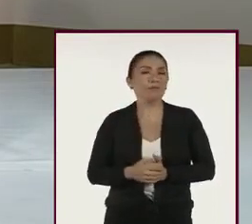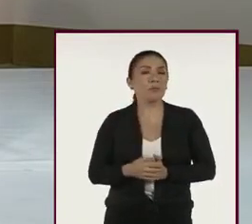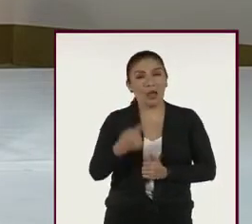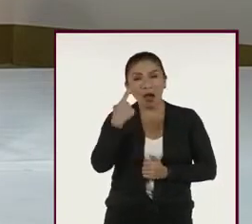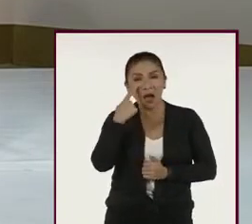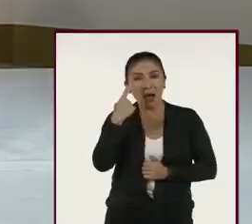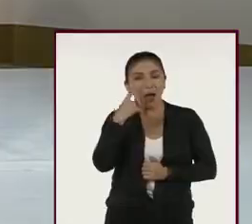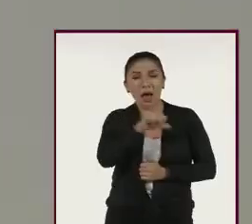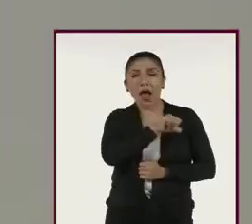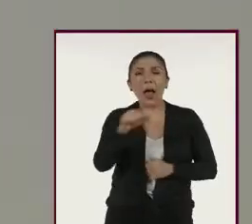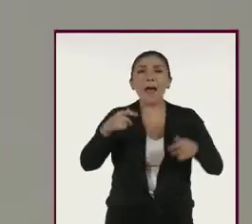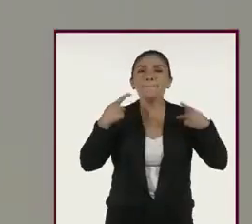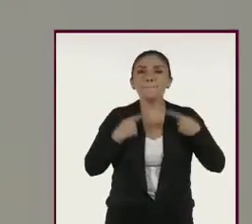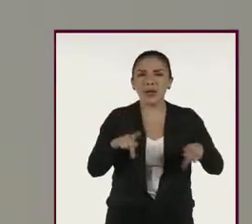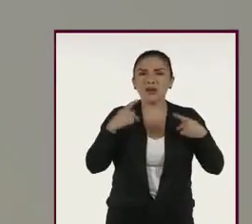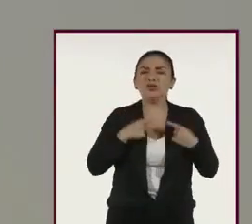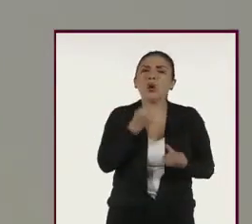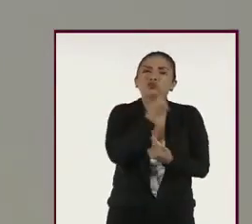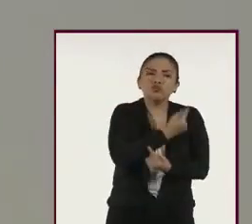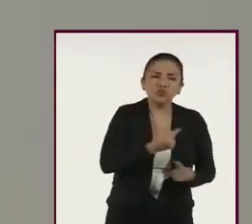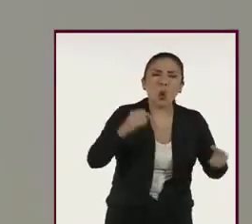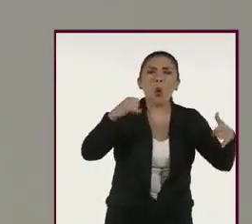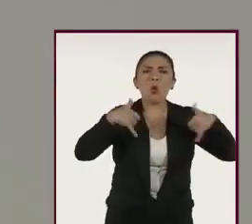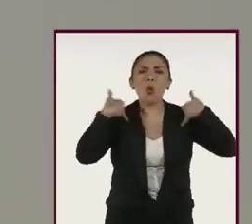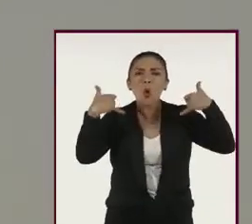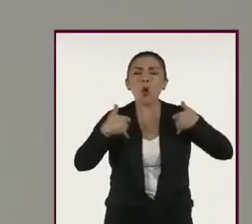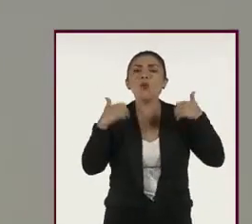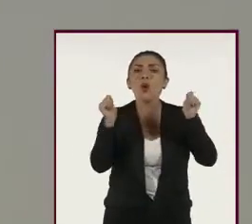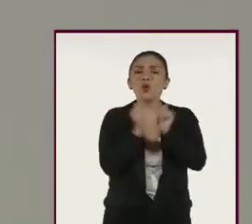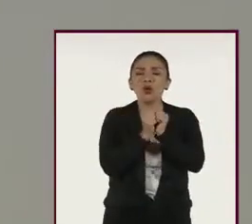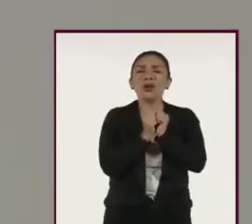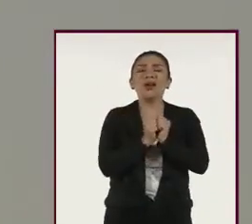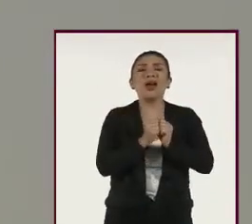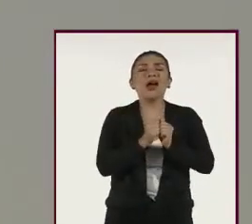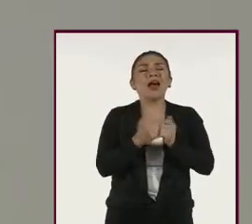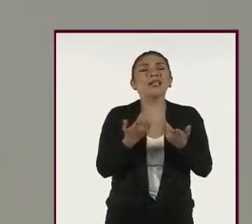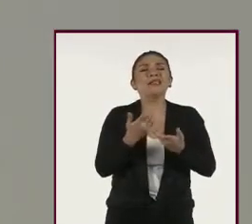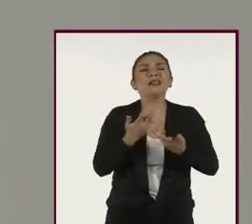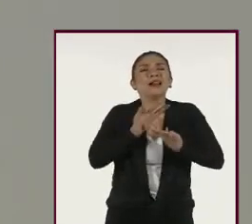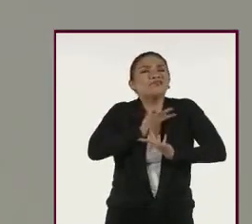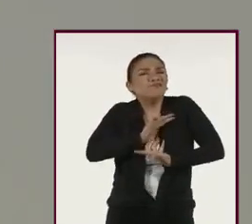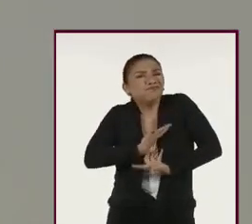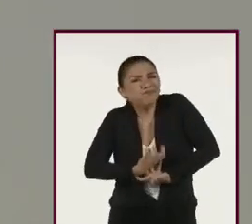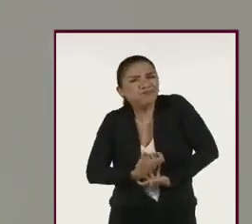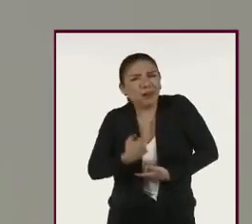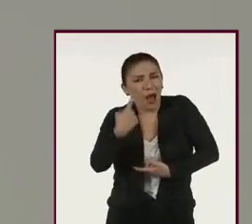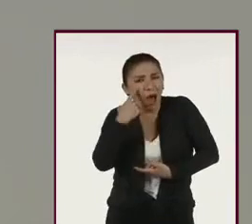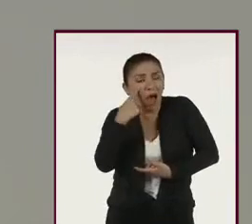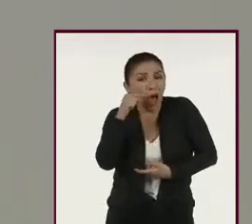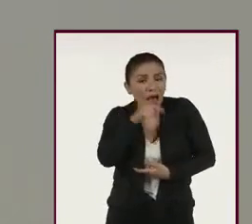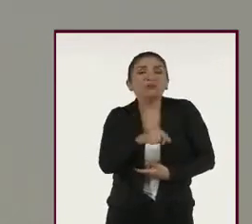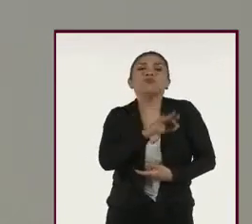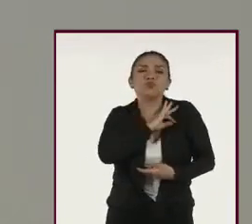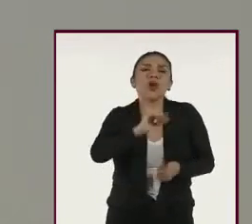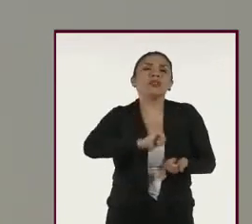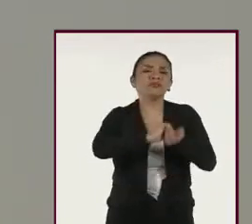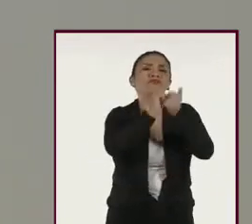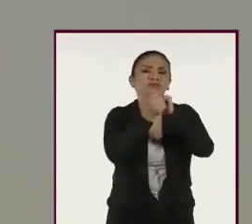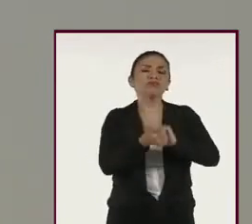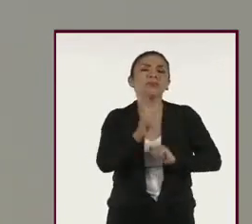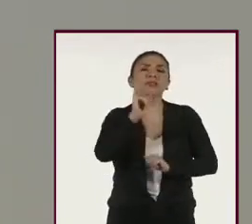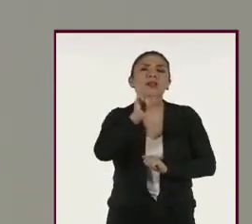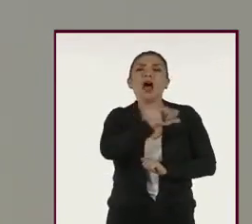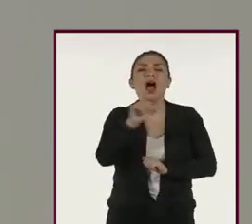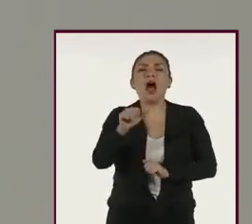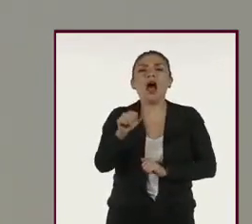particularmente los pacientes, niños y adolescentes con trastornos depresivos están mucho más asociados a presentar algún tipo